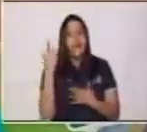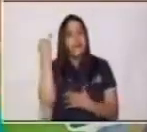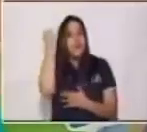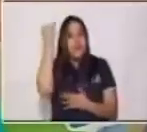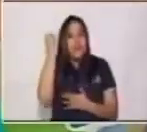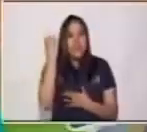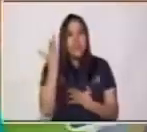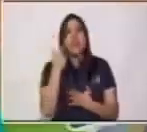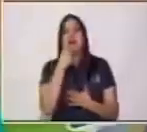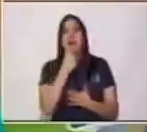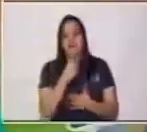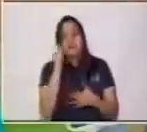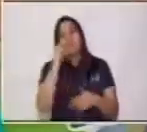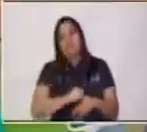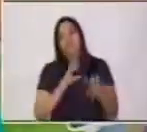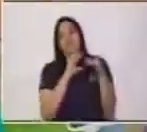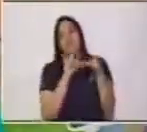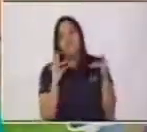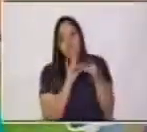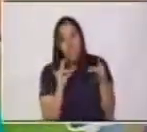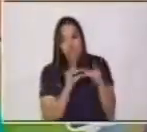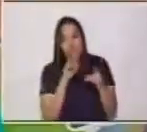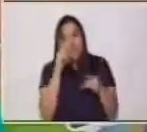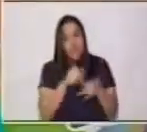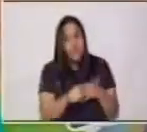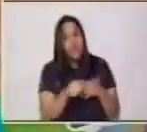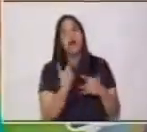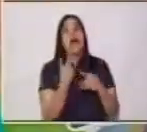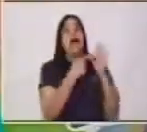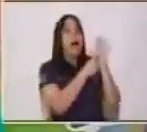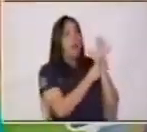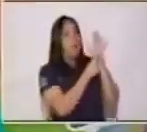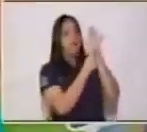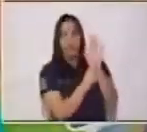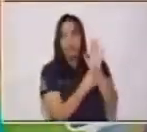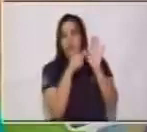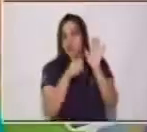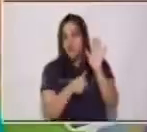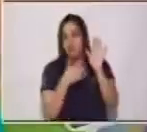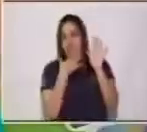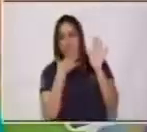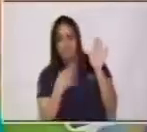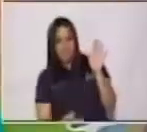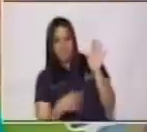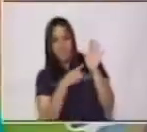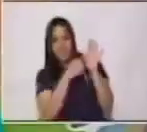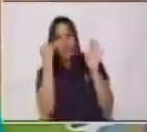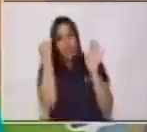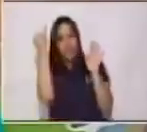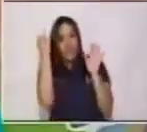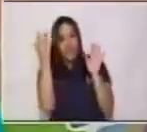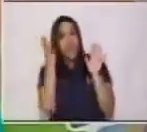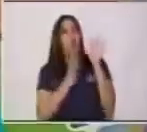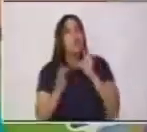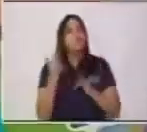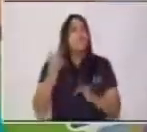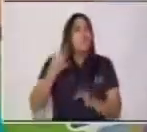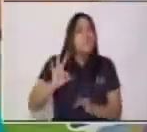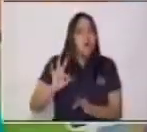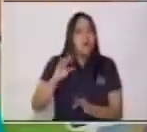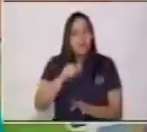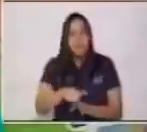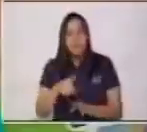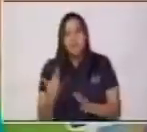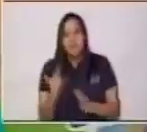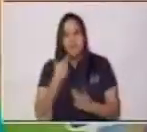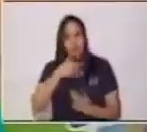a comentar esas ideas, va a tratar de demostrar si son verdaderas o falsas, por lo tanto las va a